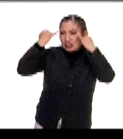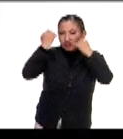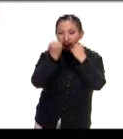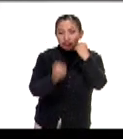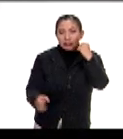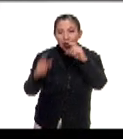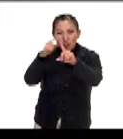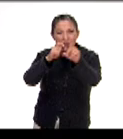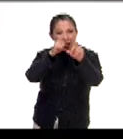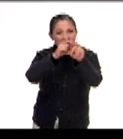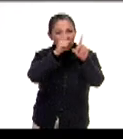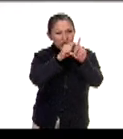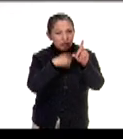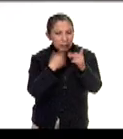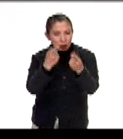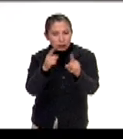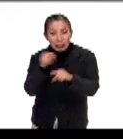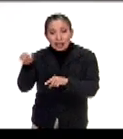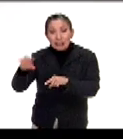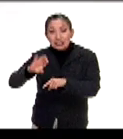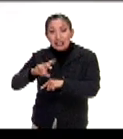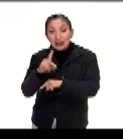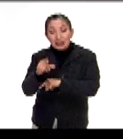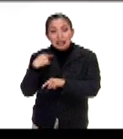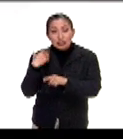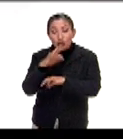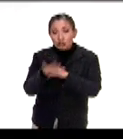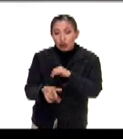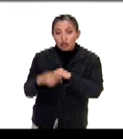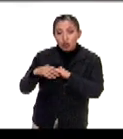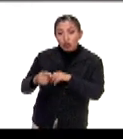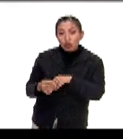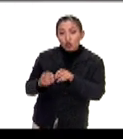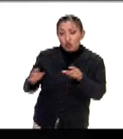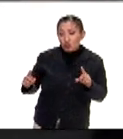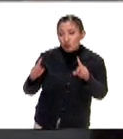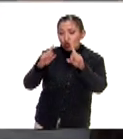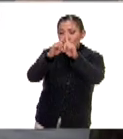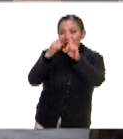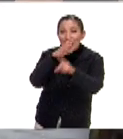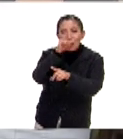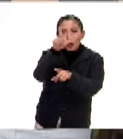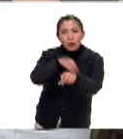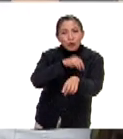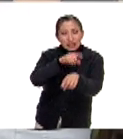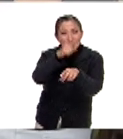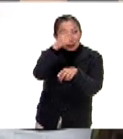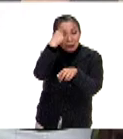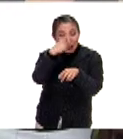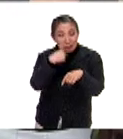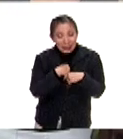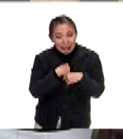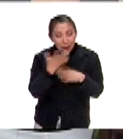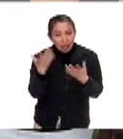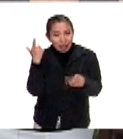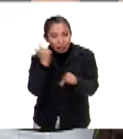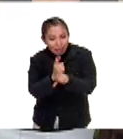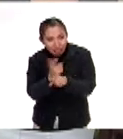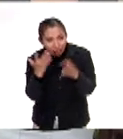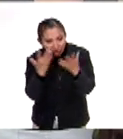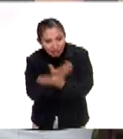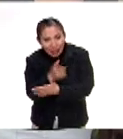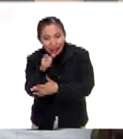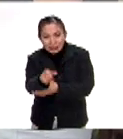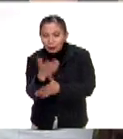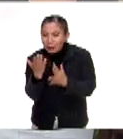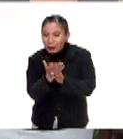como caricaturizados, y Chávez está representado junto a una torre de electricidad. Entonces, eso para mí, por ejemplo, fue un descubrimiento, es